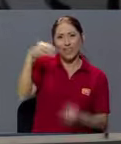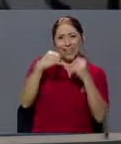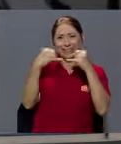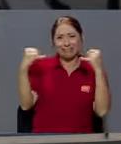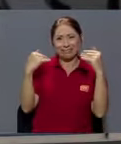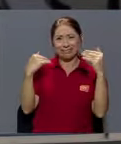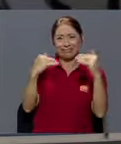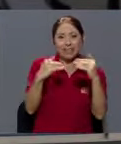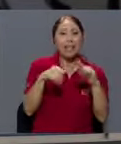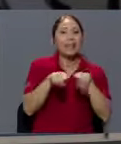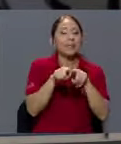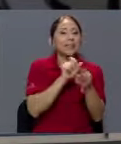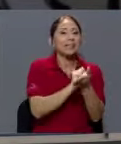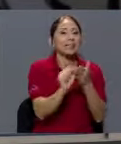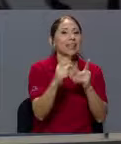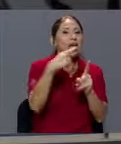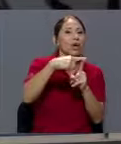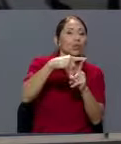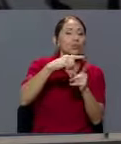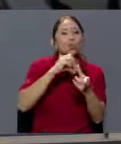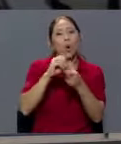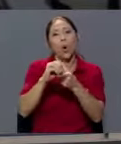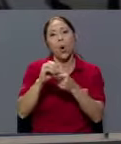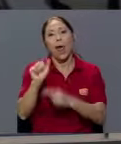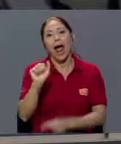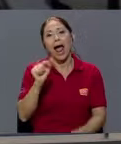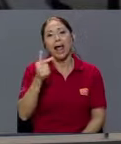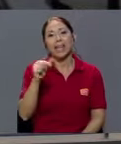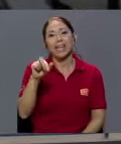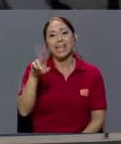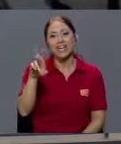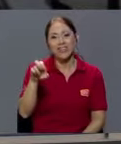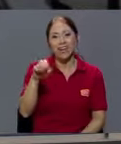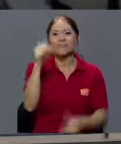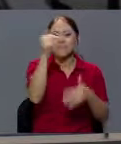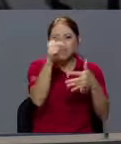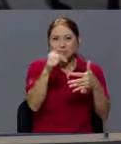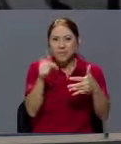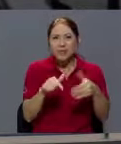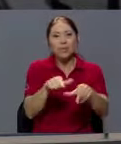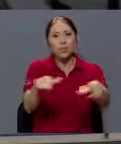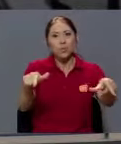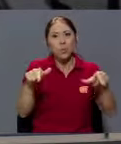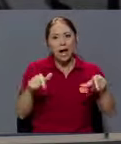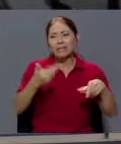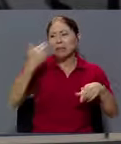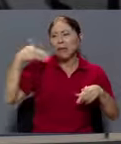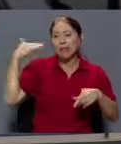Algunas otras regiones como Santa Cruz, Aguirre, son regiones que históricamente han tenido